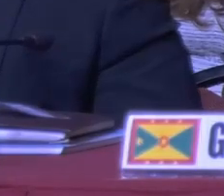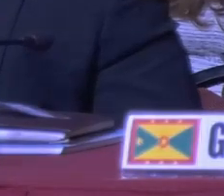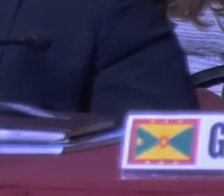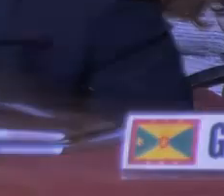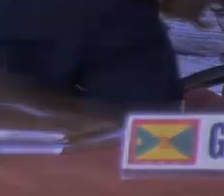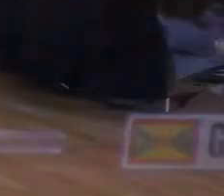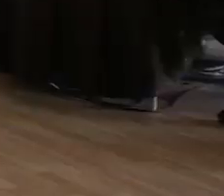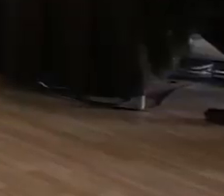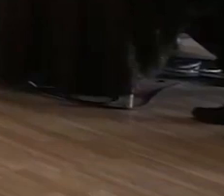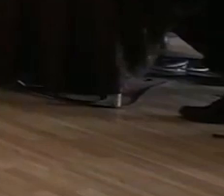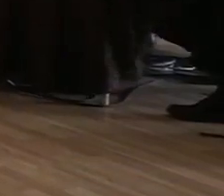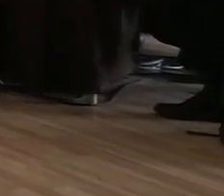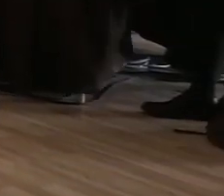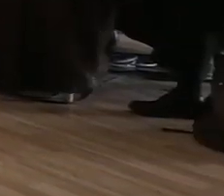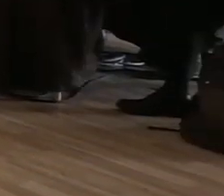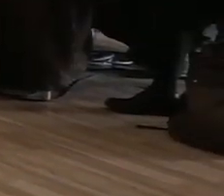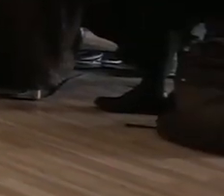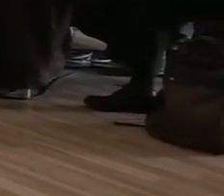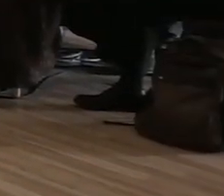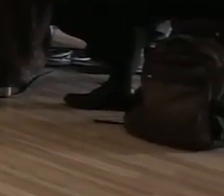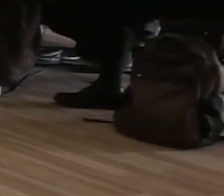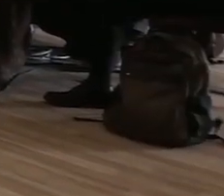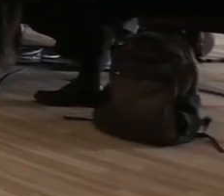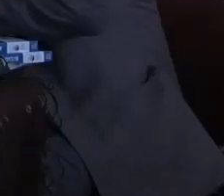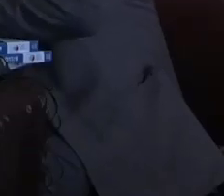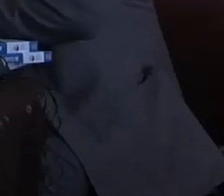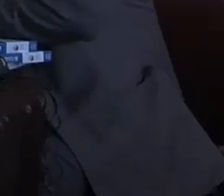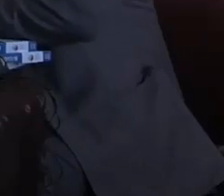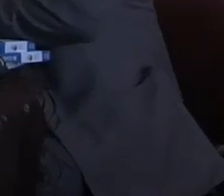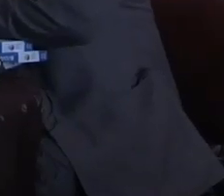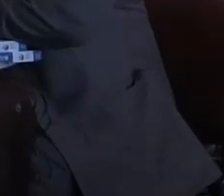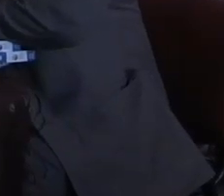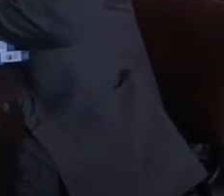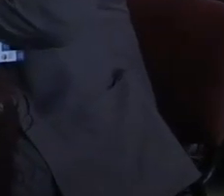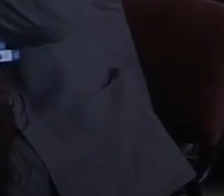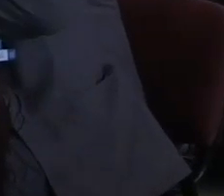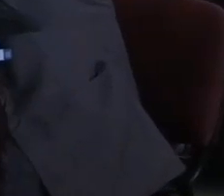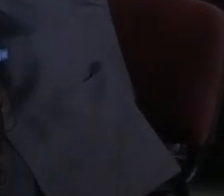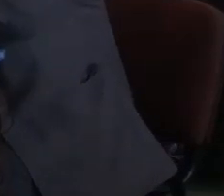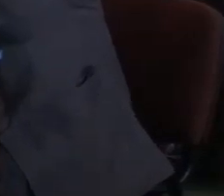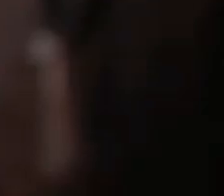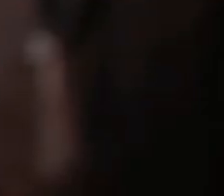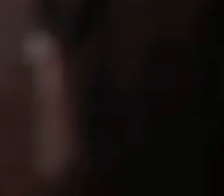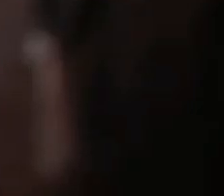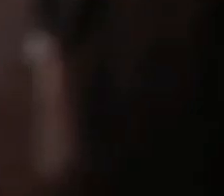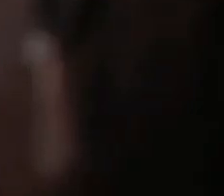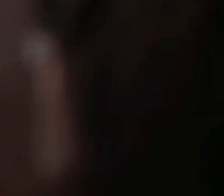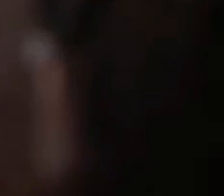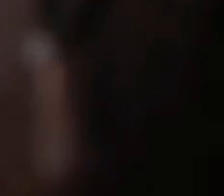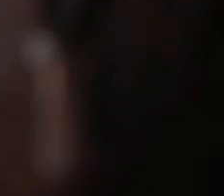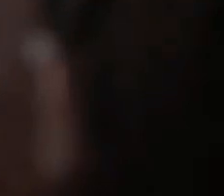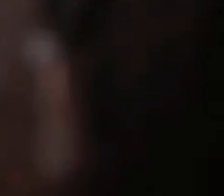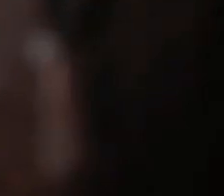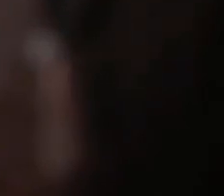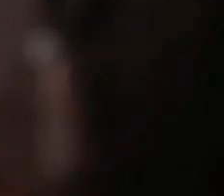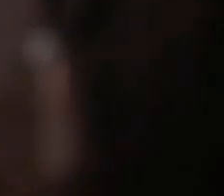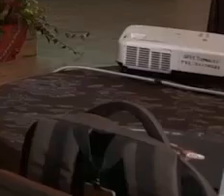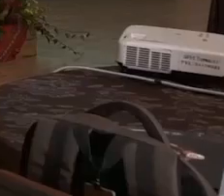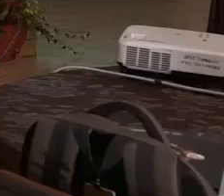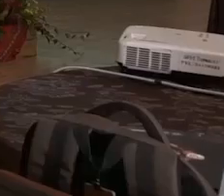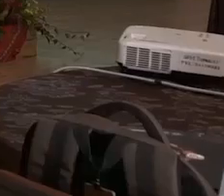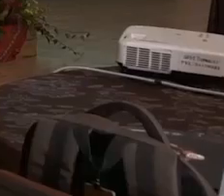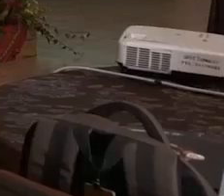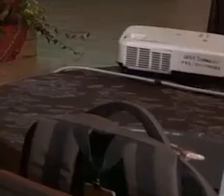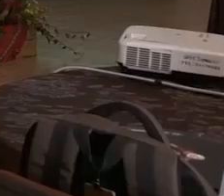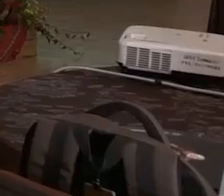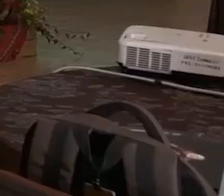técnicos de alto nivel, representantes de los países participantes del evento, se reunieron y debatieron las problemáticas mencionadas como base